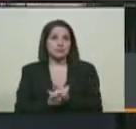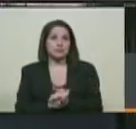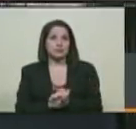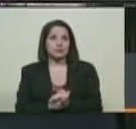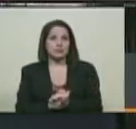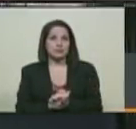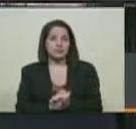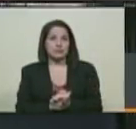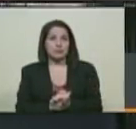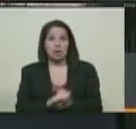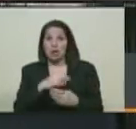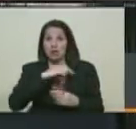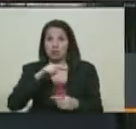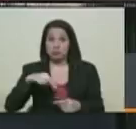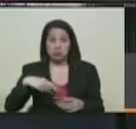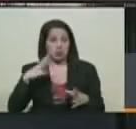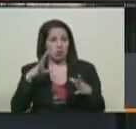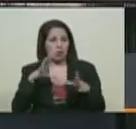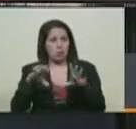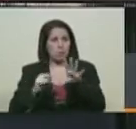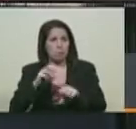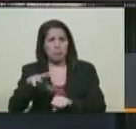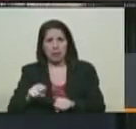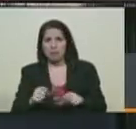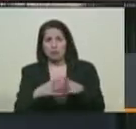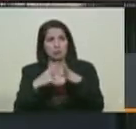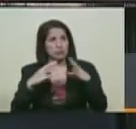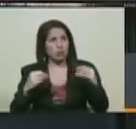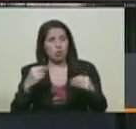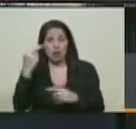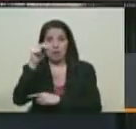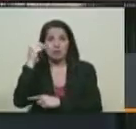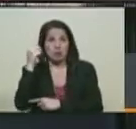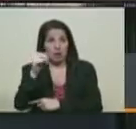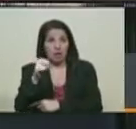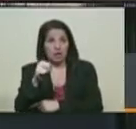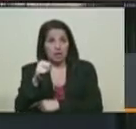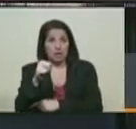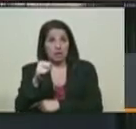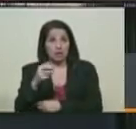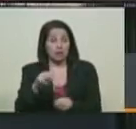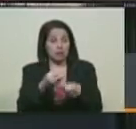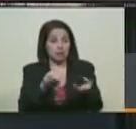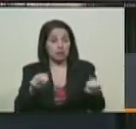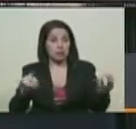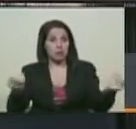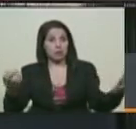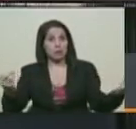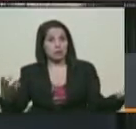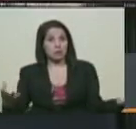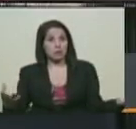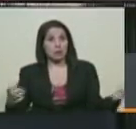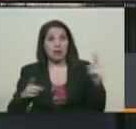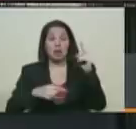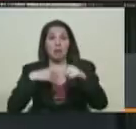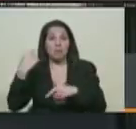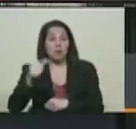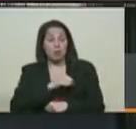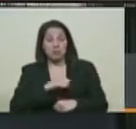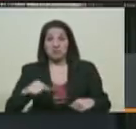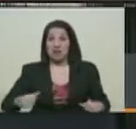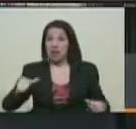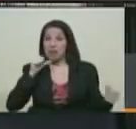Porque nosotros compramos todos los perniles en el mercado nacional. Y fue lo que pudimos distribuir. Lo que venía de Portugal no lo